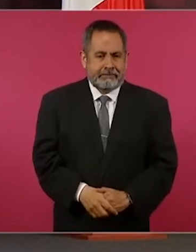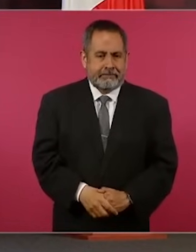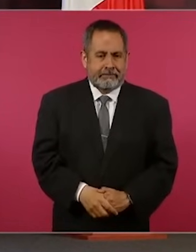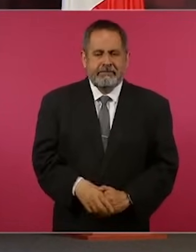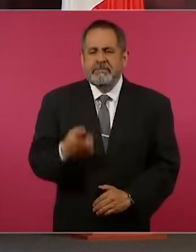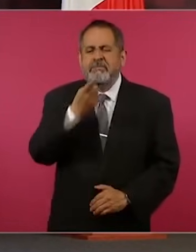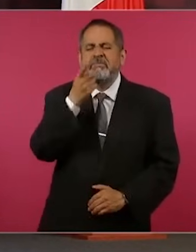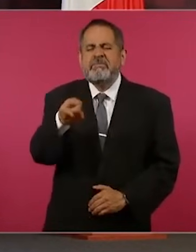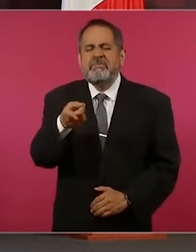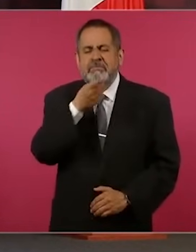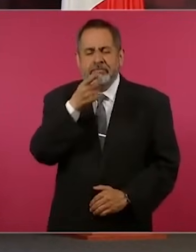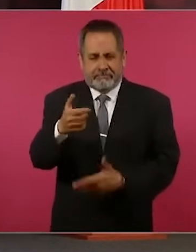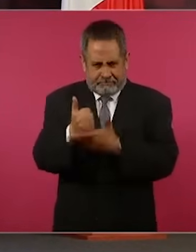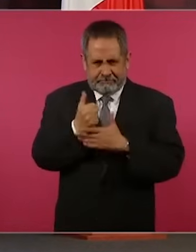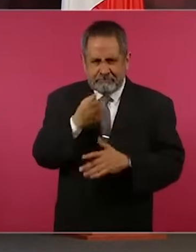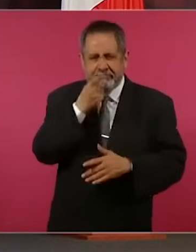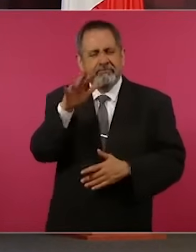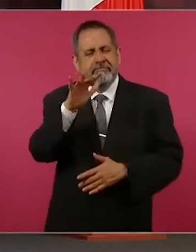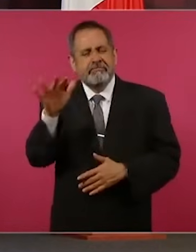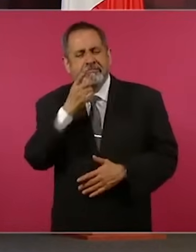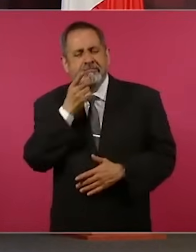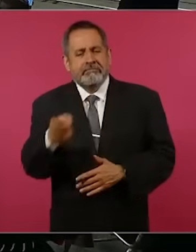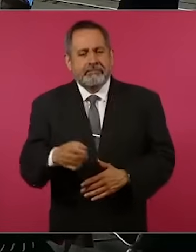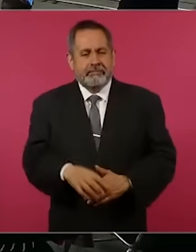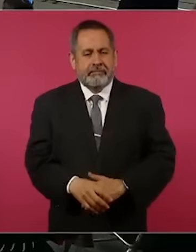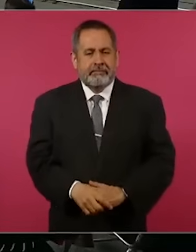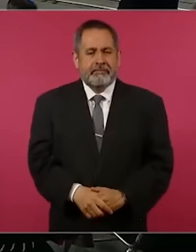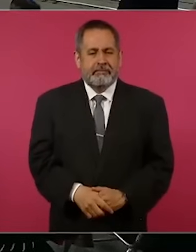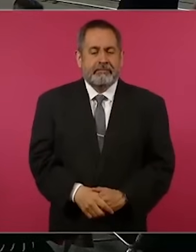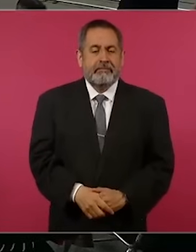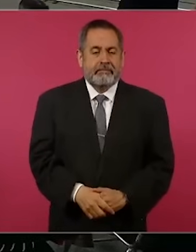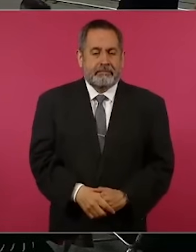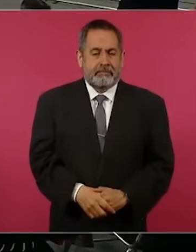¿Qué dice? Ayúdenme.